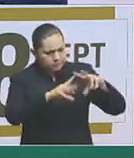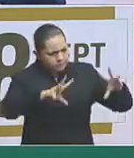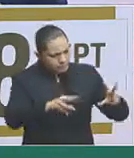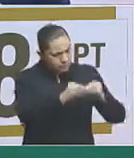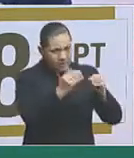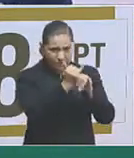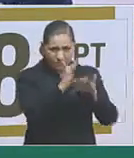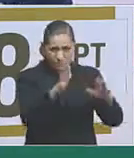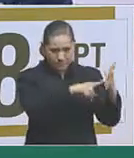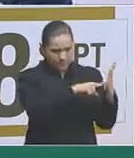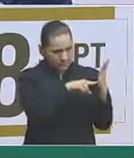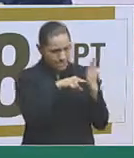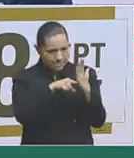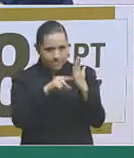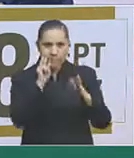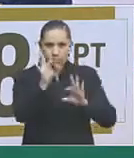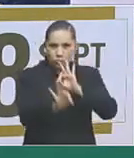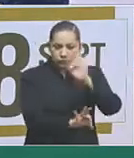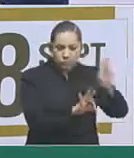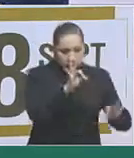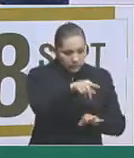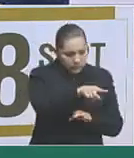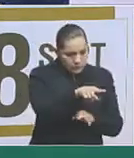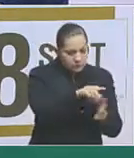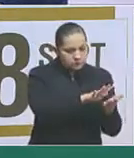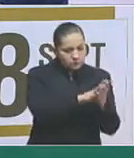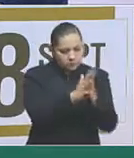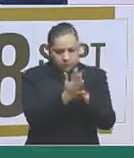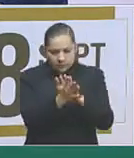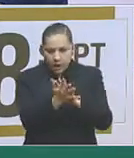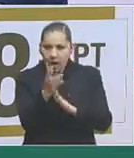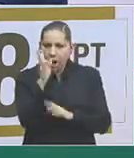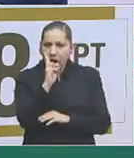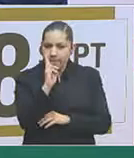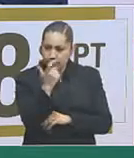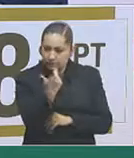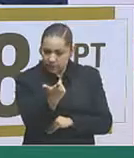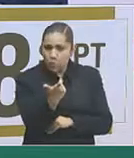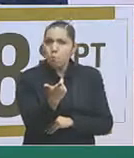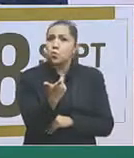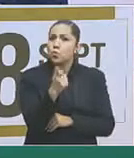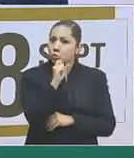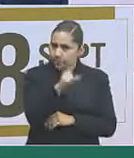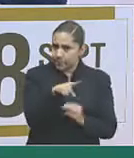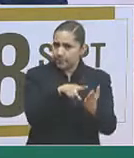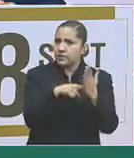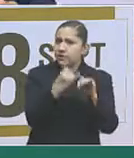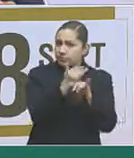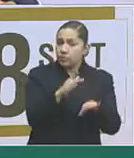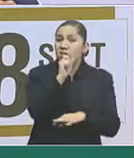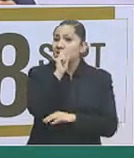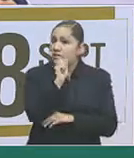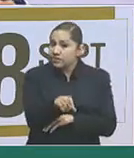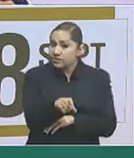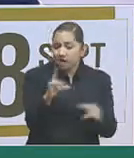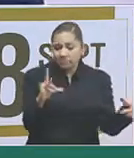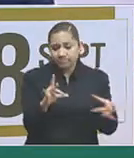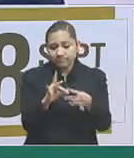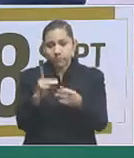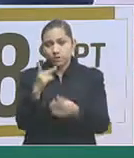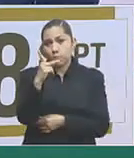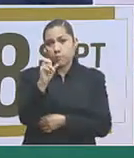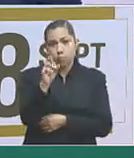poder y significan dinero no es un ejercicio solo de difusión informativa es un ejercicio de poder